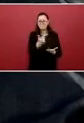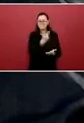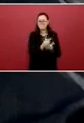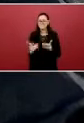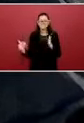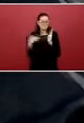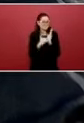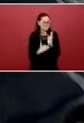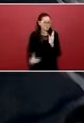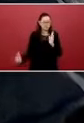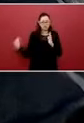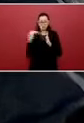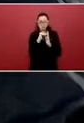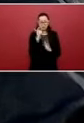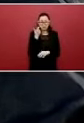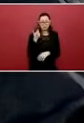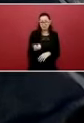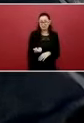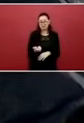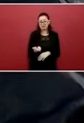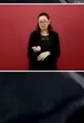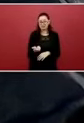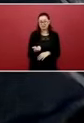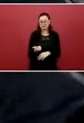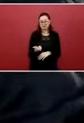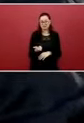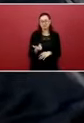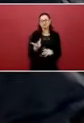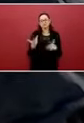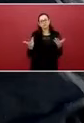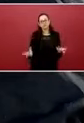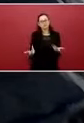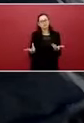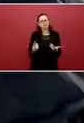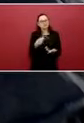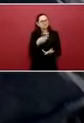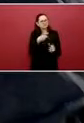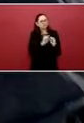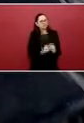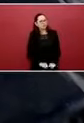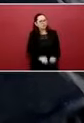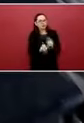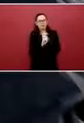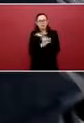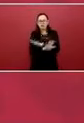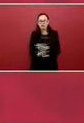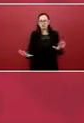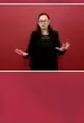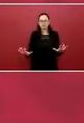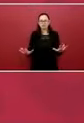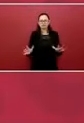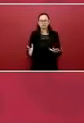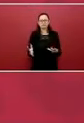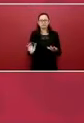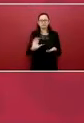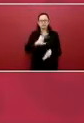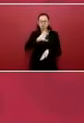miles de millones de pesos por sistemas de información, más que son